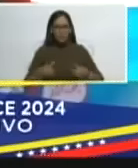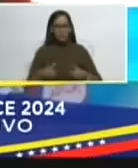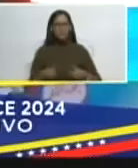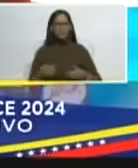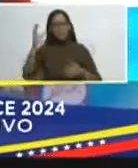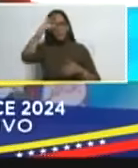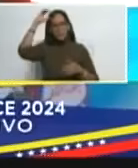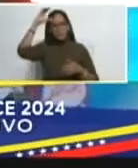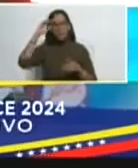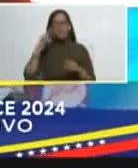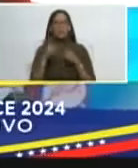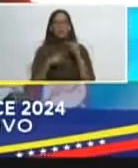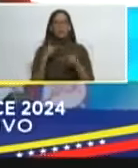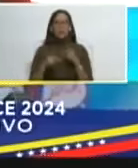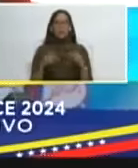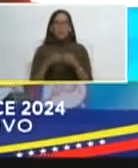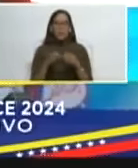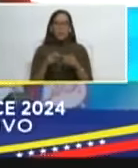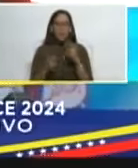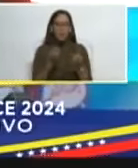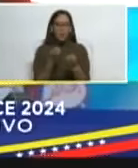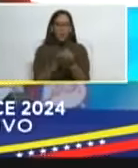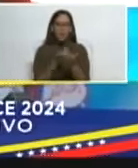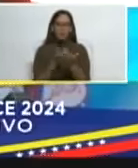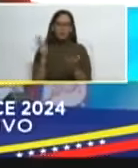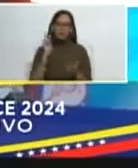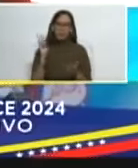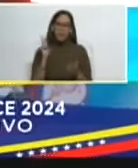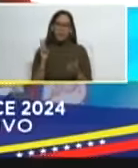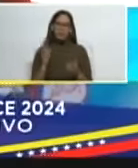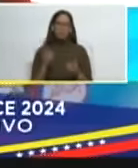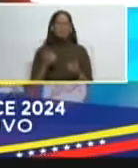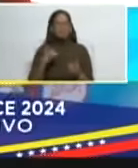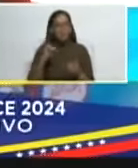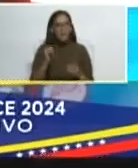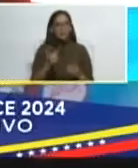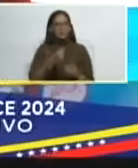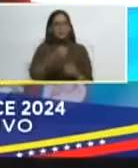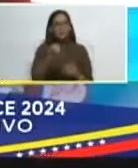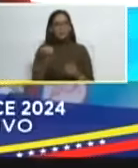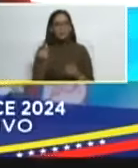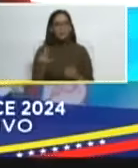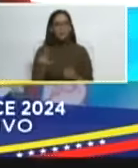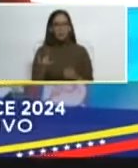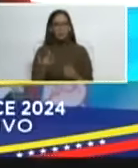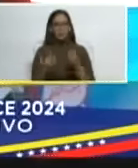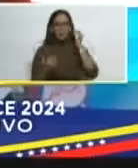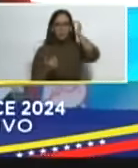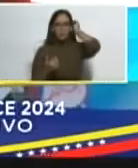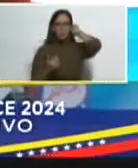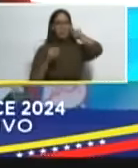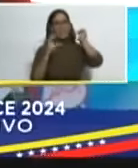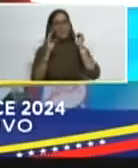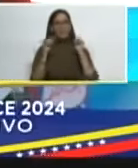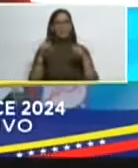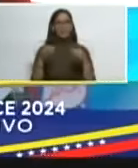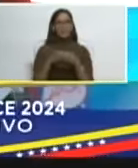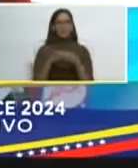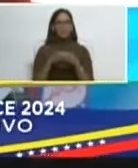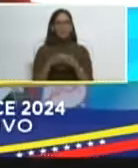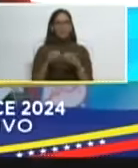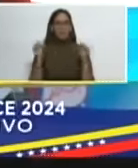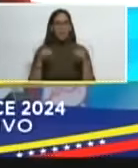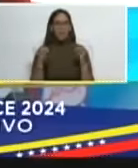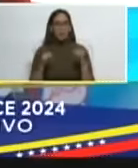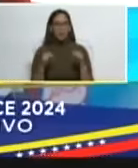capacidades productivas de los sectores económicos venezolanos. Hay unos números que le hablan a este sector. Este sector es hoy, el